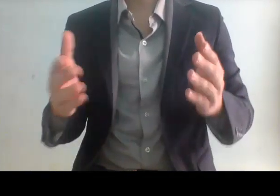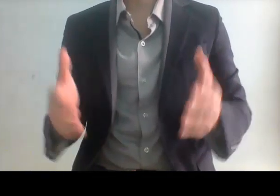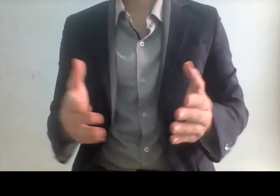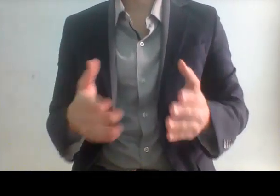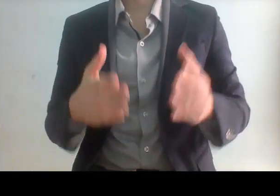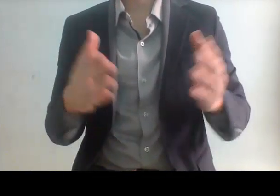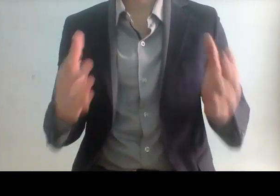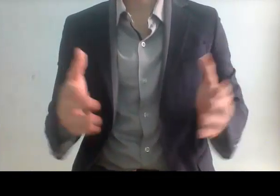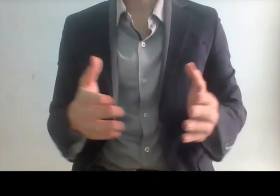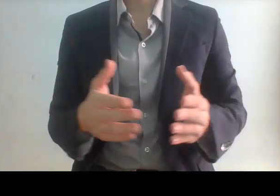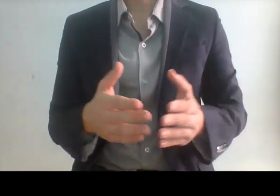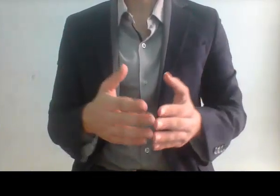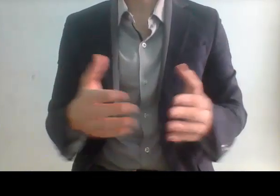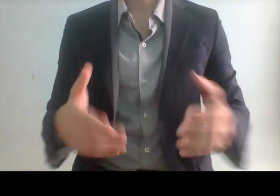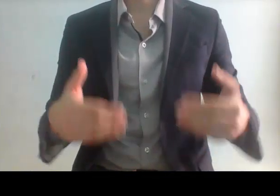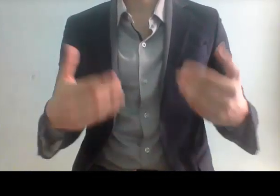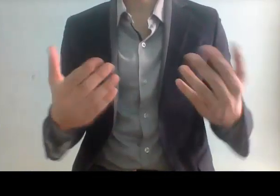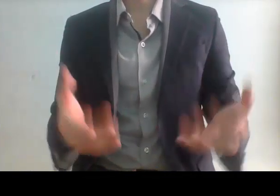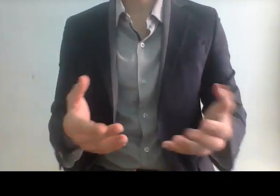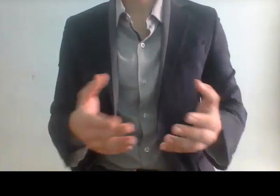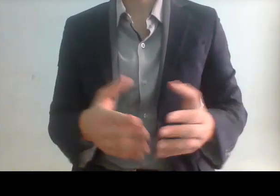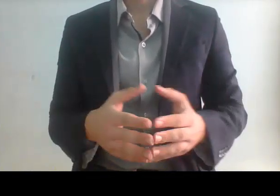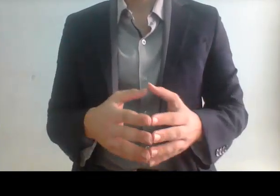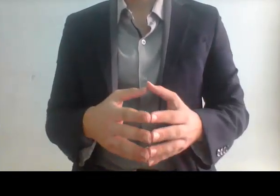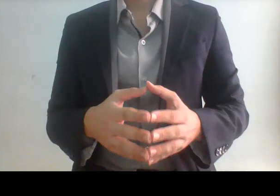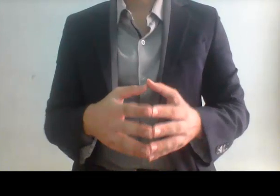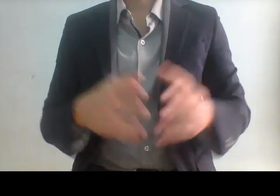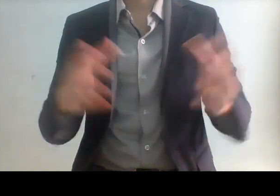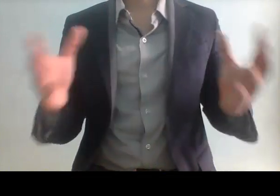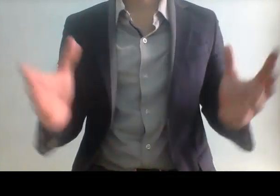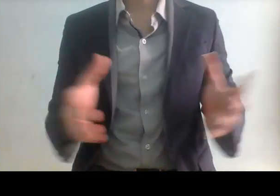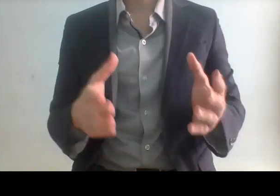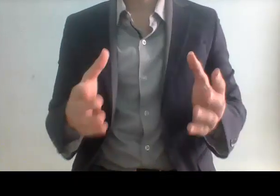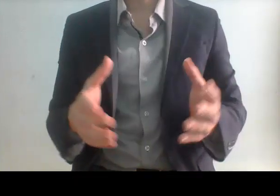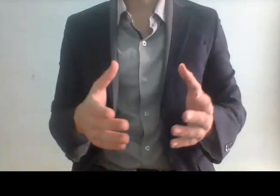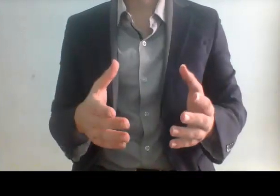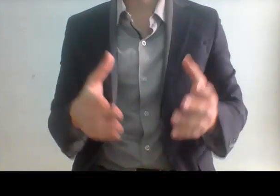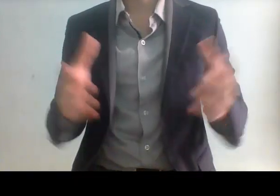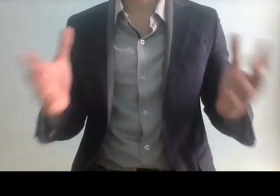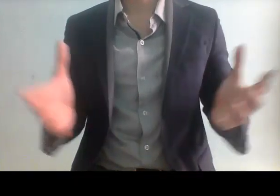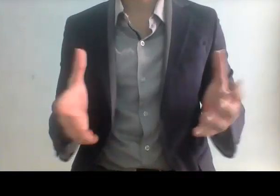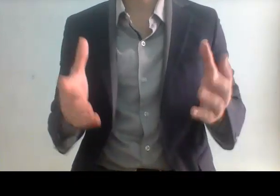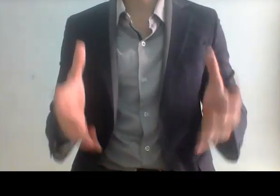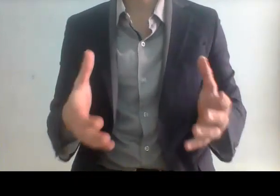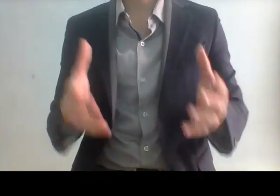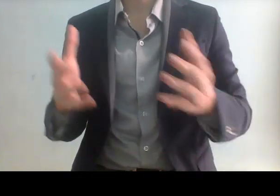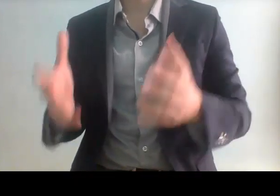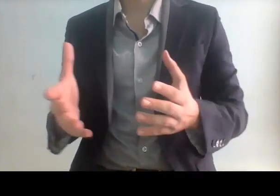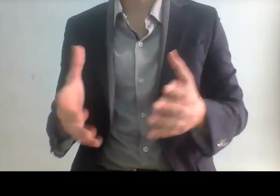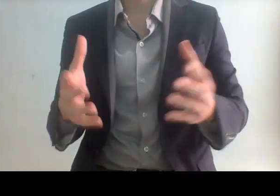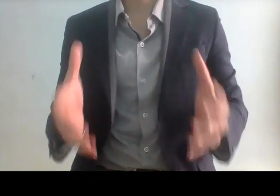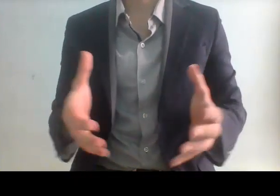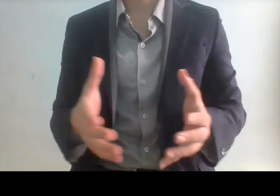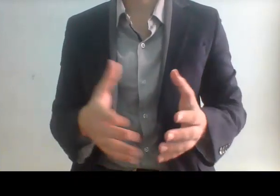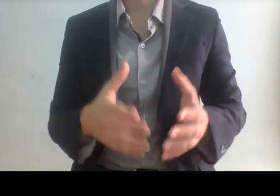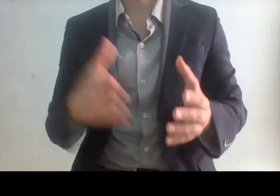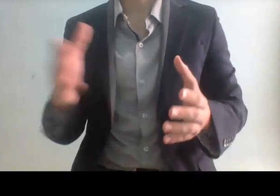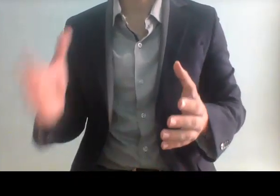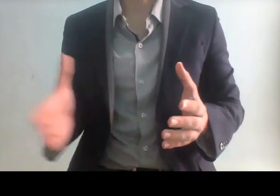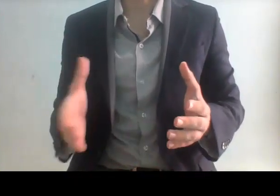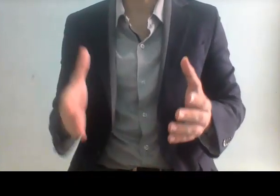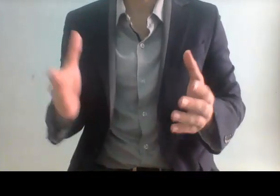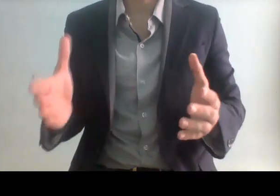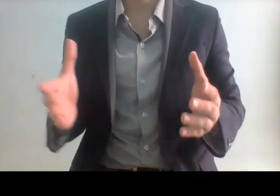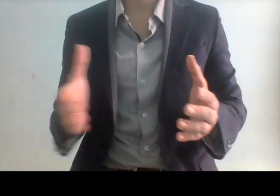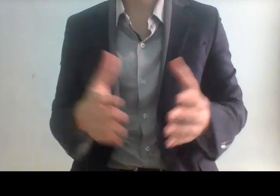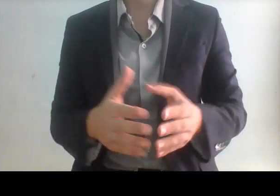este momento es muy importante tener la mayor cantidad de recursos, pues con el objetivo de pues tener crecimiento en el mismo país.